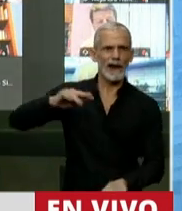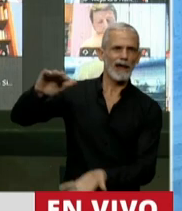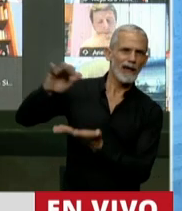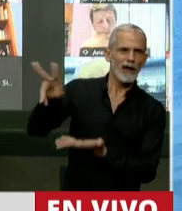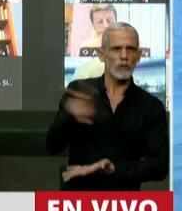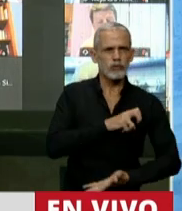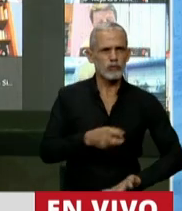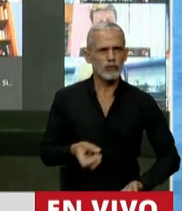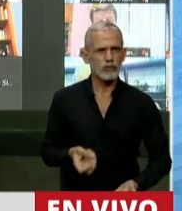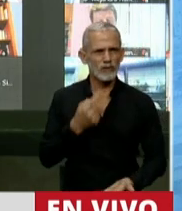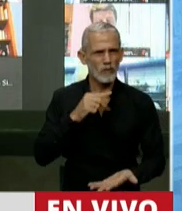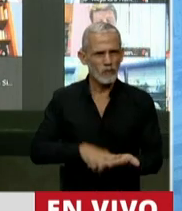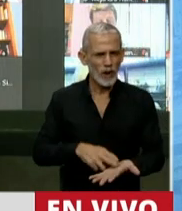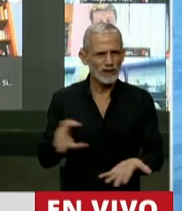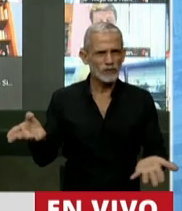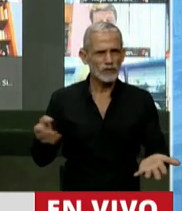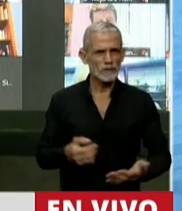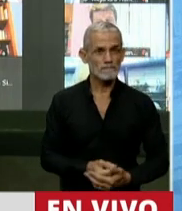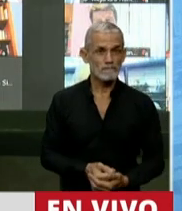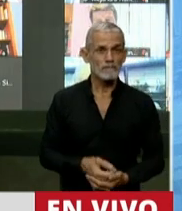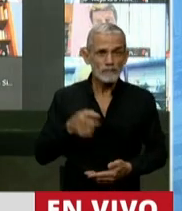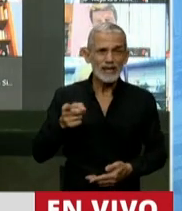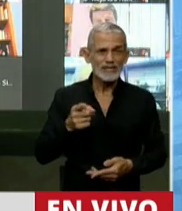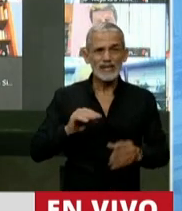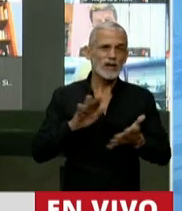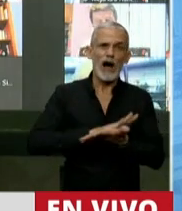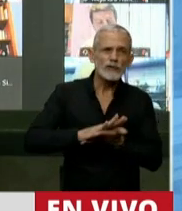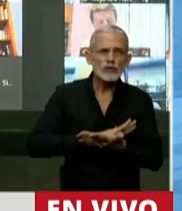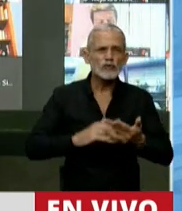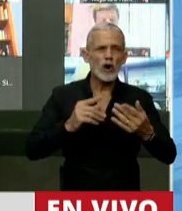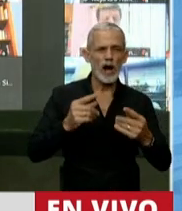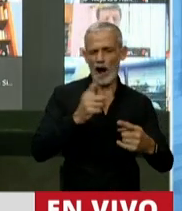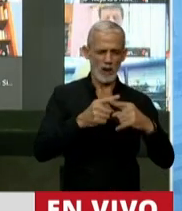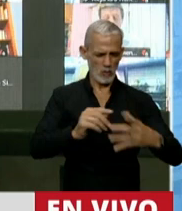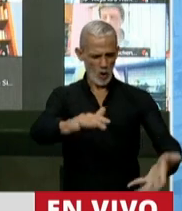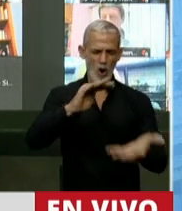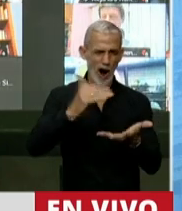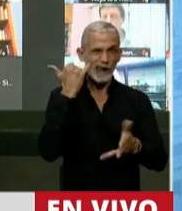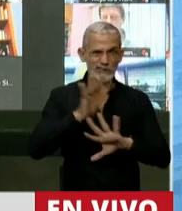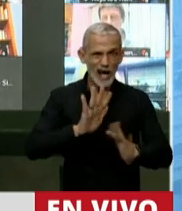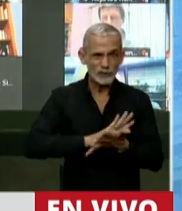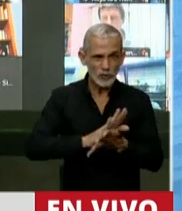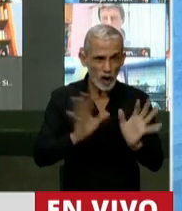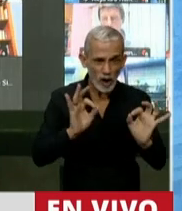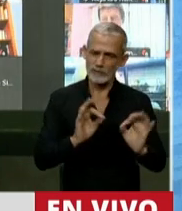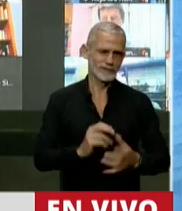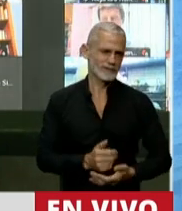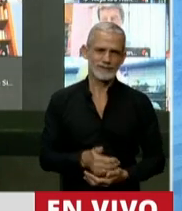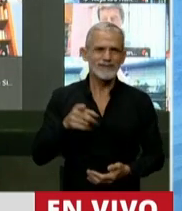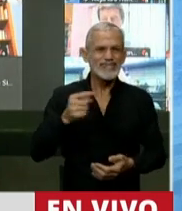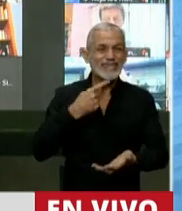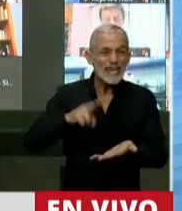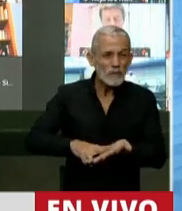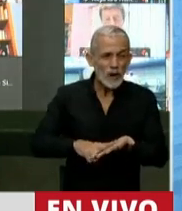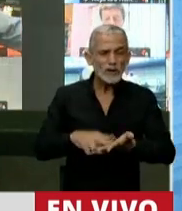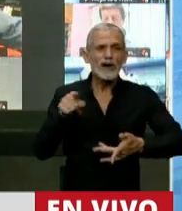un impuesto que no va a resolver los números macro un impuesto que muy